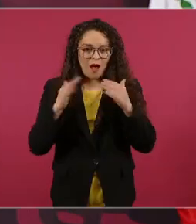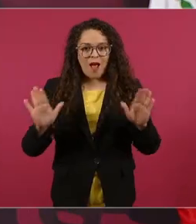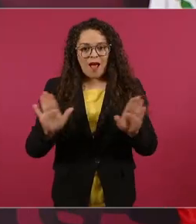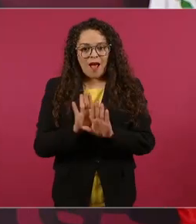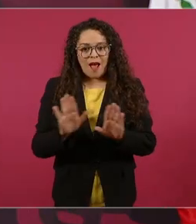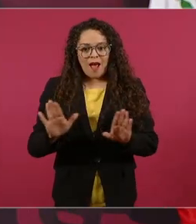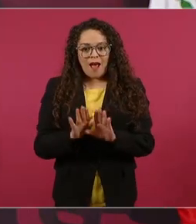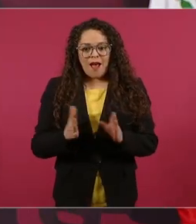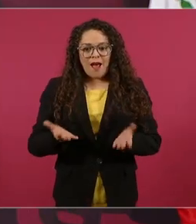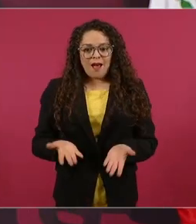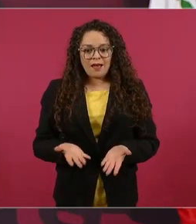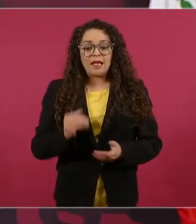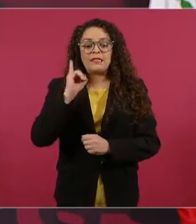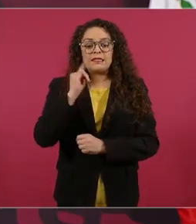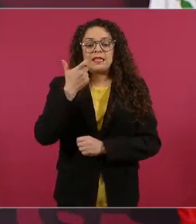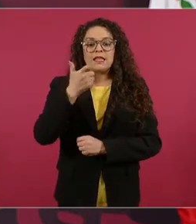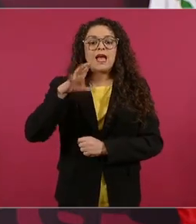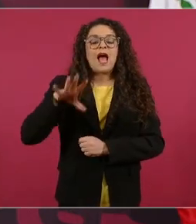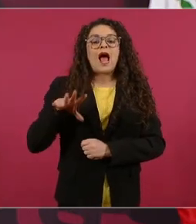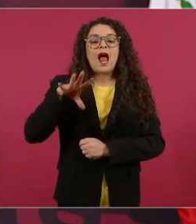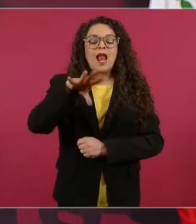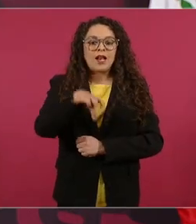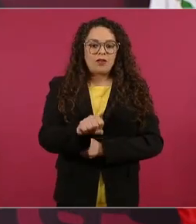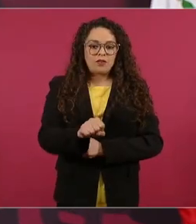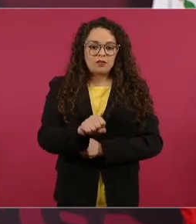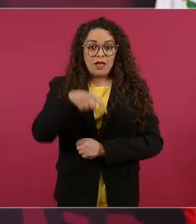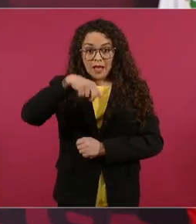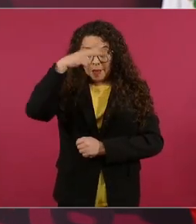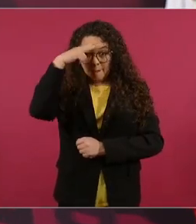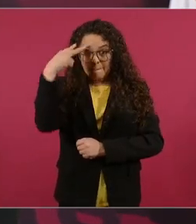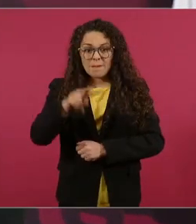Y el presupuesto alcanza. El problema de México no era